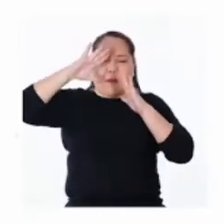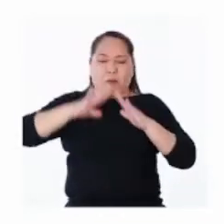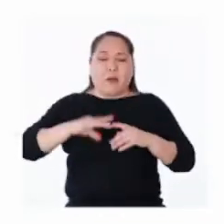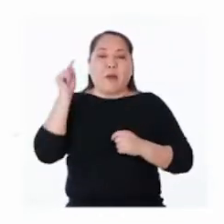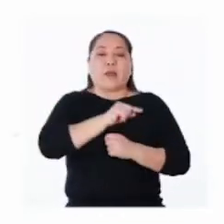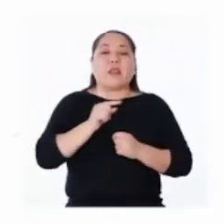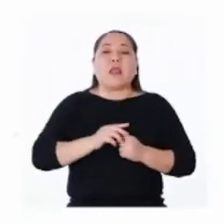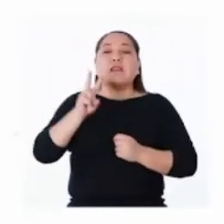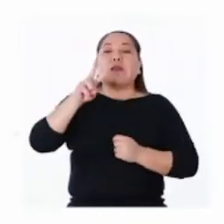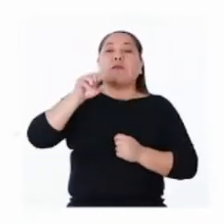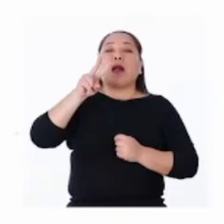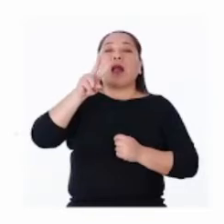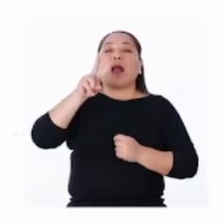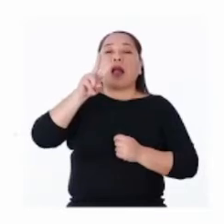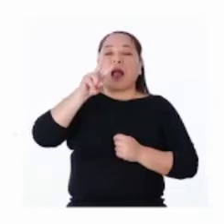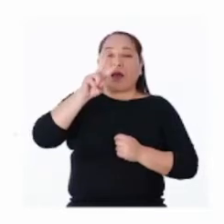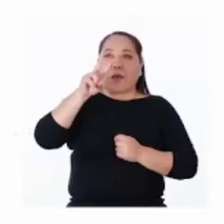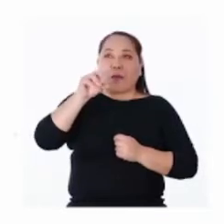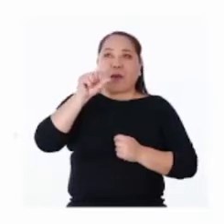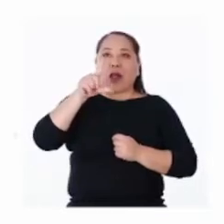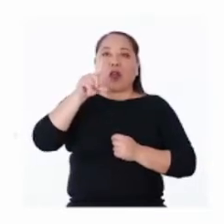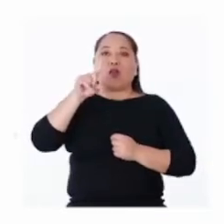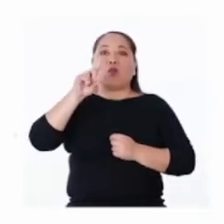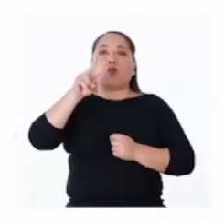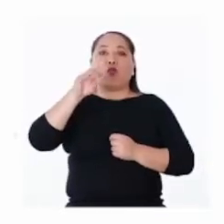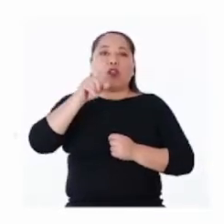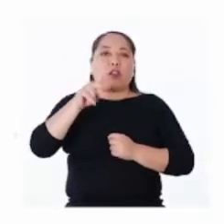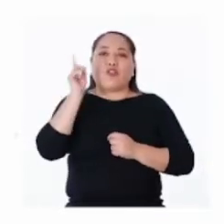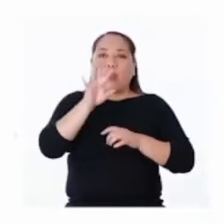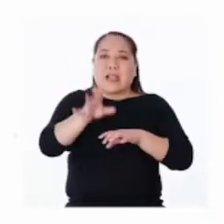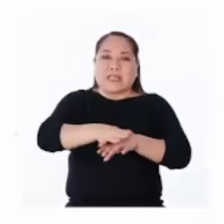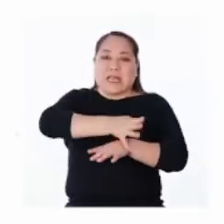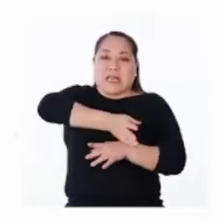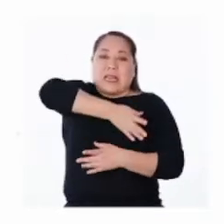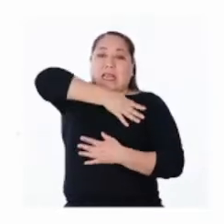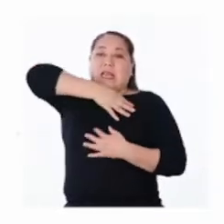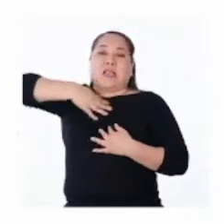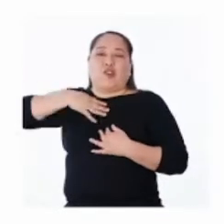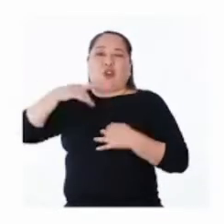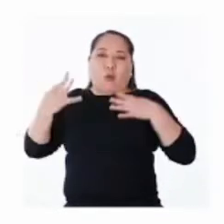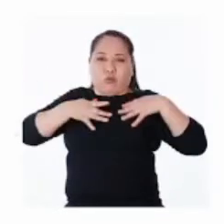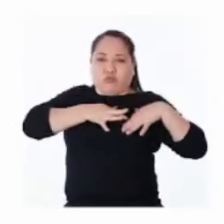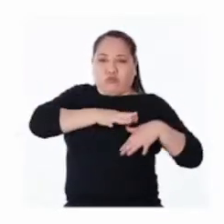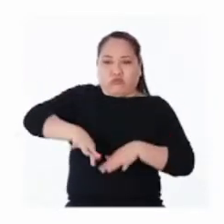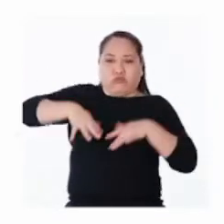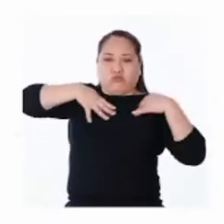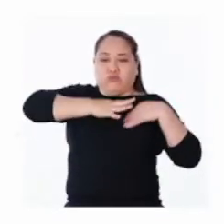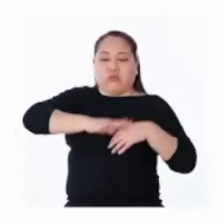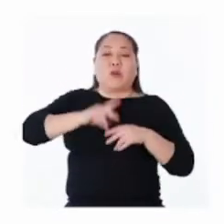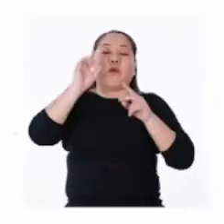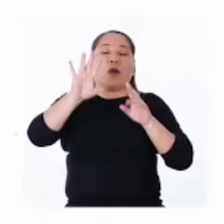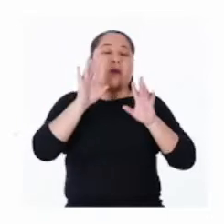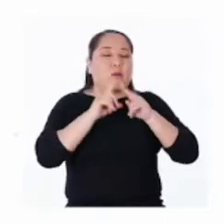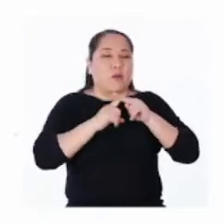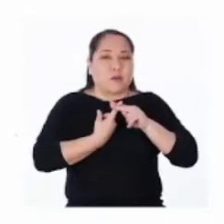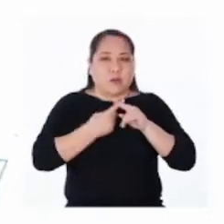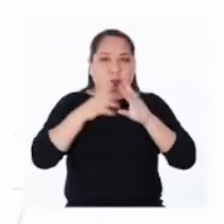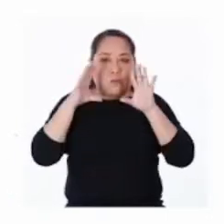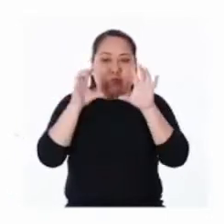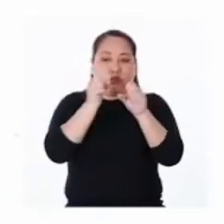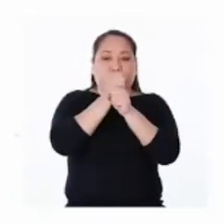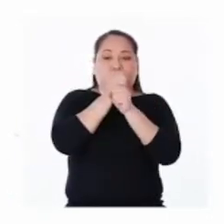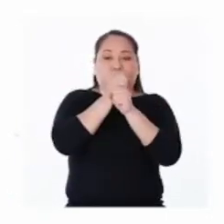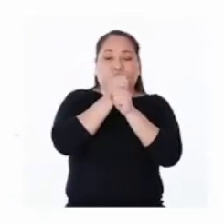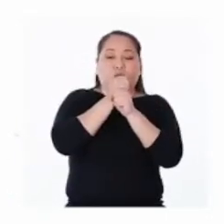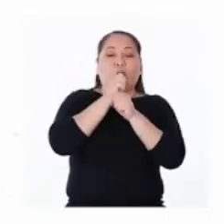menor. Las válvulas evitan que la sangre fluya hacia atrás. Veámoslo por etapas. Podemos empezar con la contracción